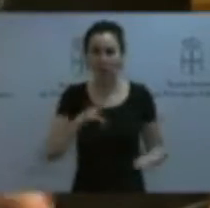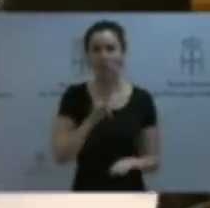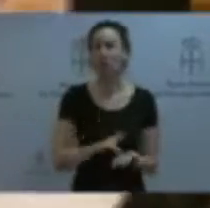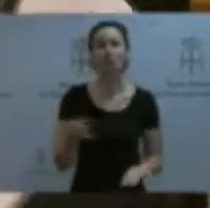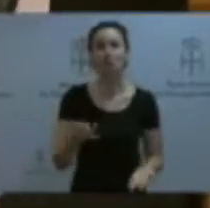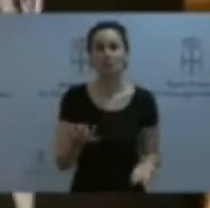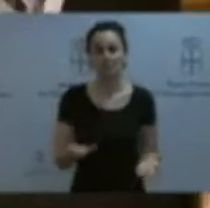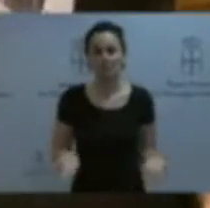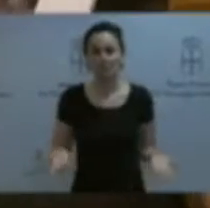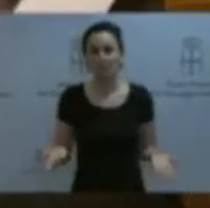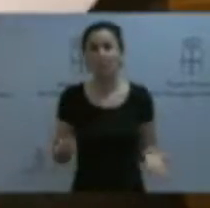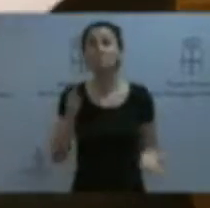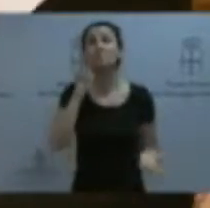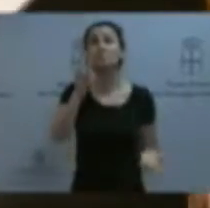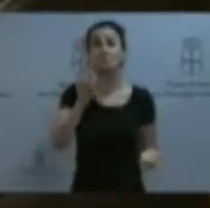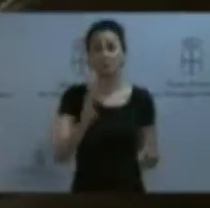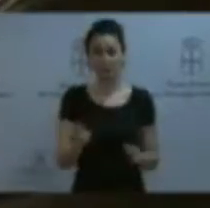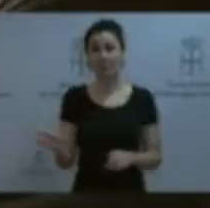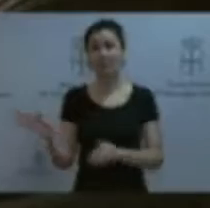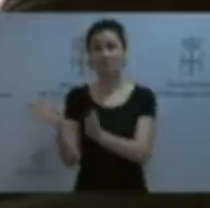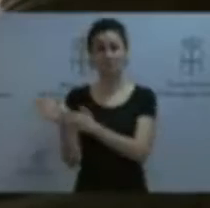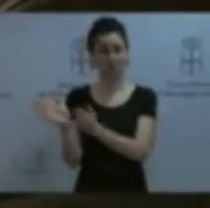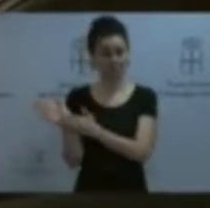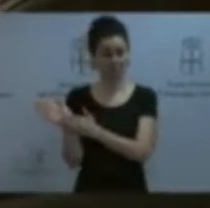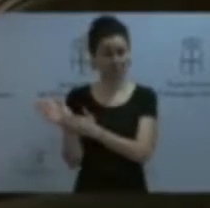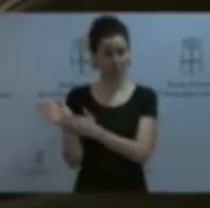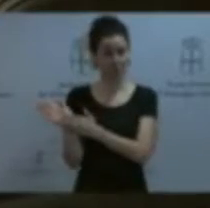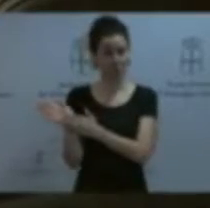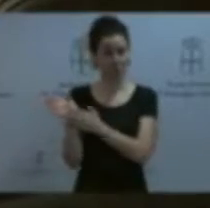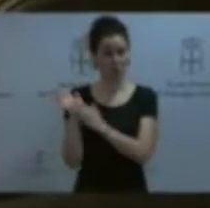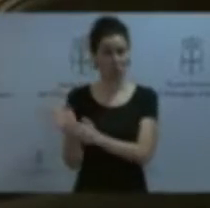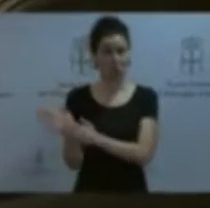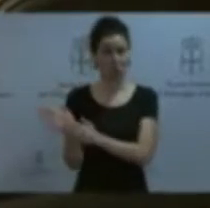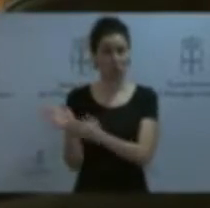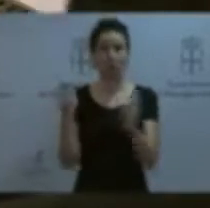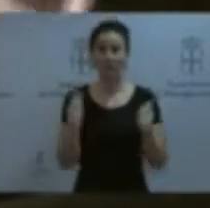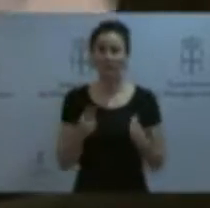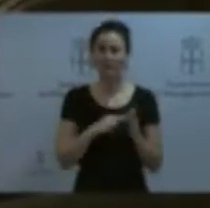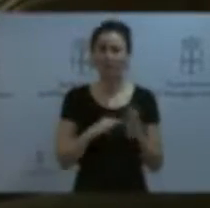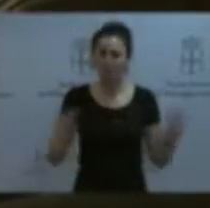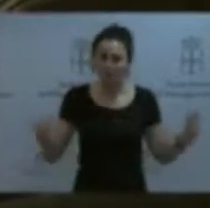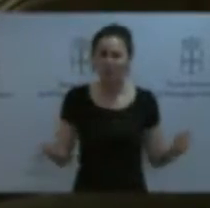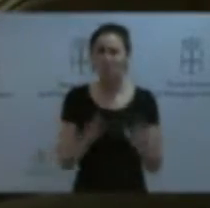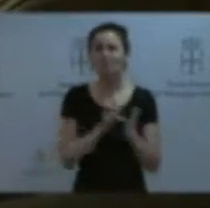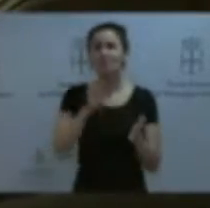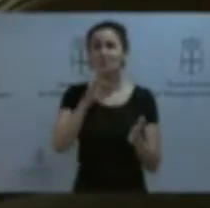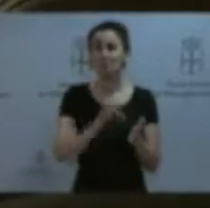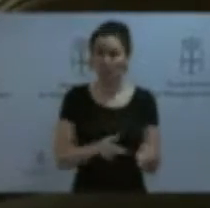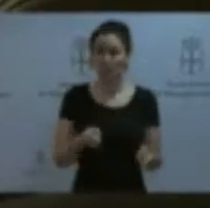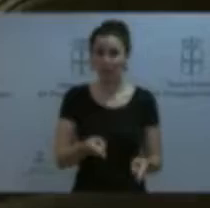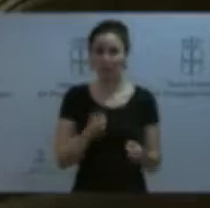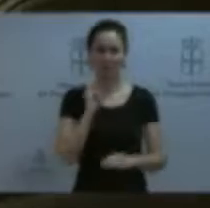Mira, se lo voy a decir lo que hicieron. El Montepío, año número 55, la resta del Montepío, año 2009. El gerente del Instituto del